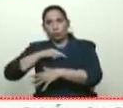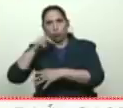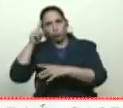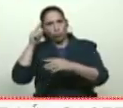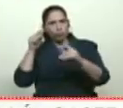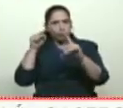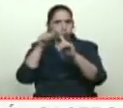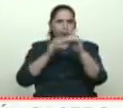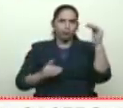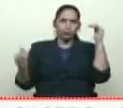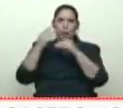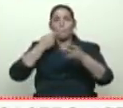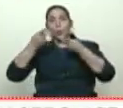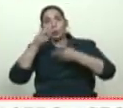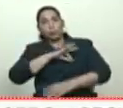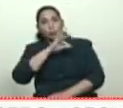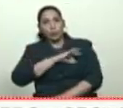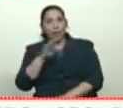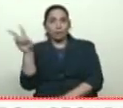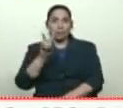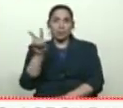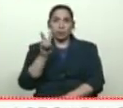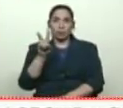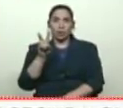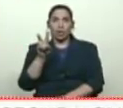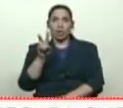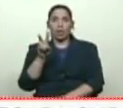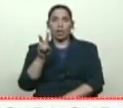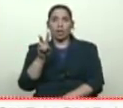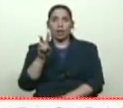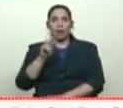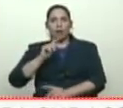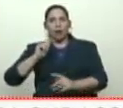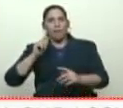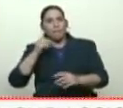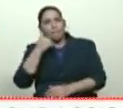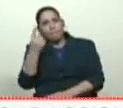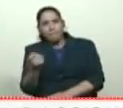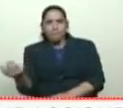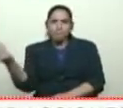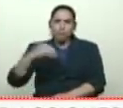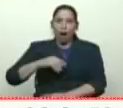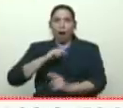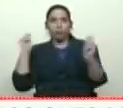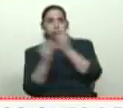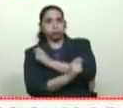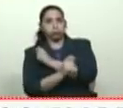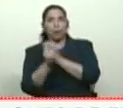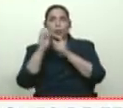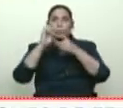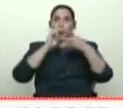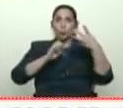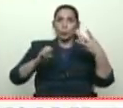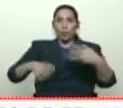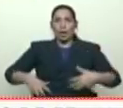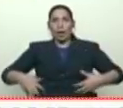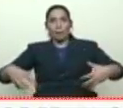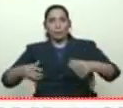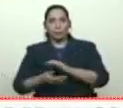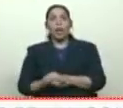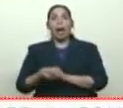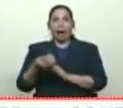las políticas sociales en Venezuela, aún sin transformar la estructura capitalista, simplemente con una